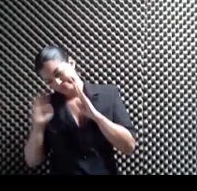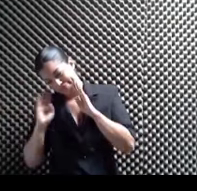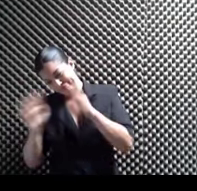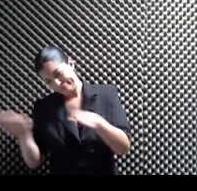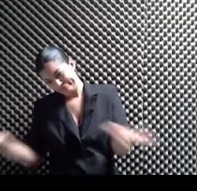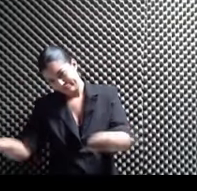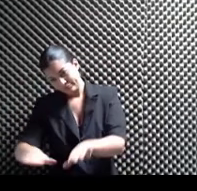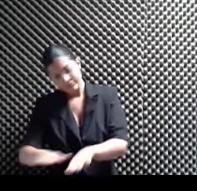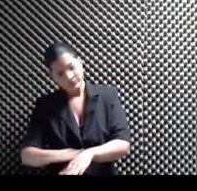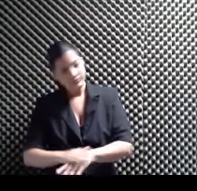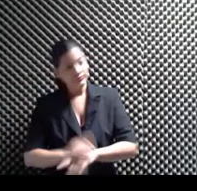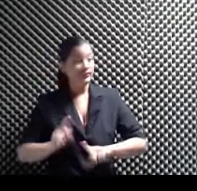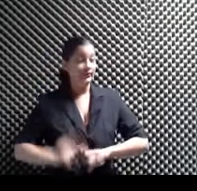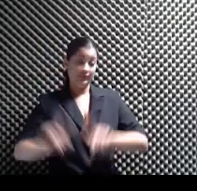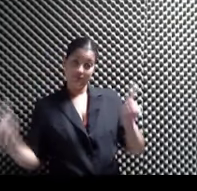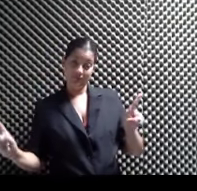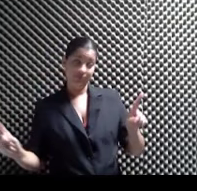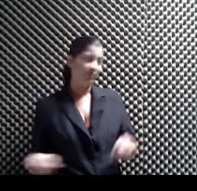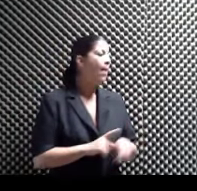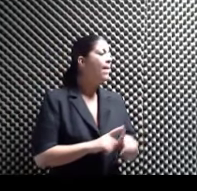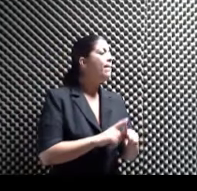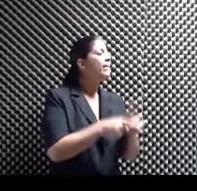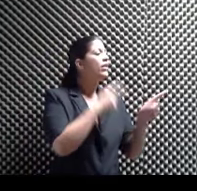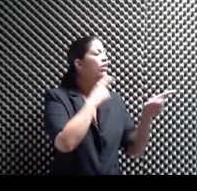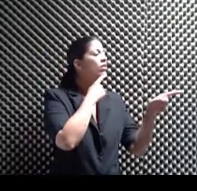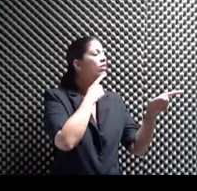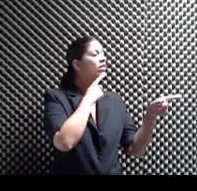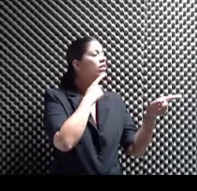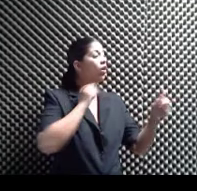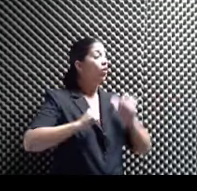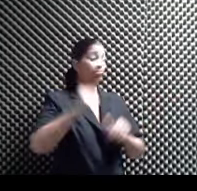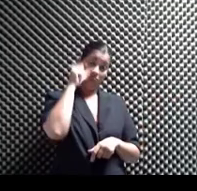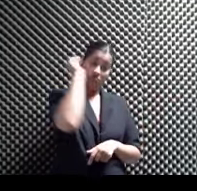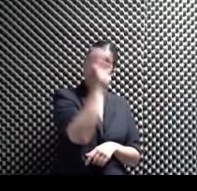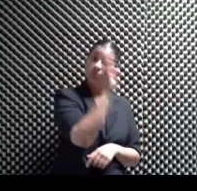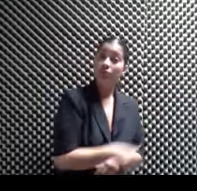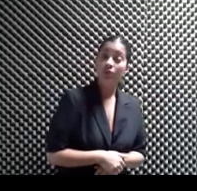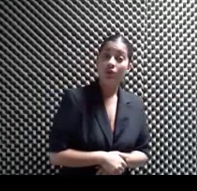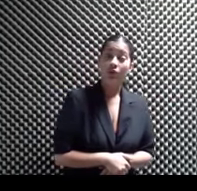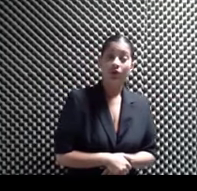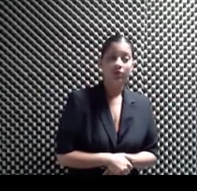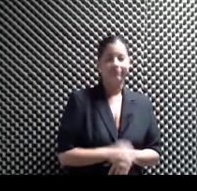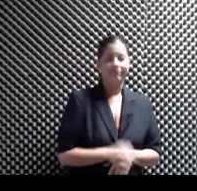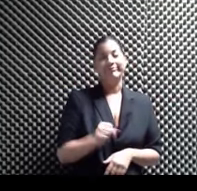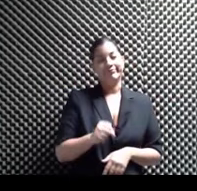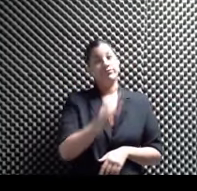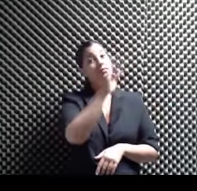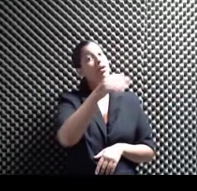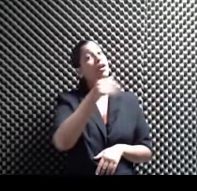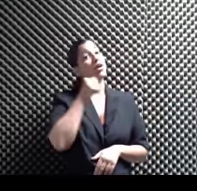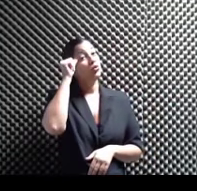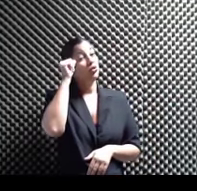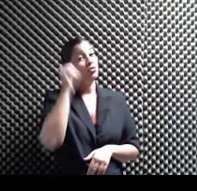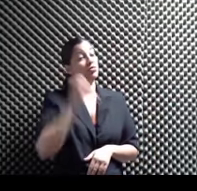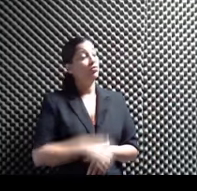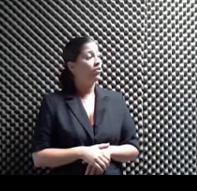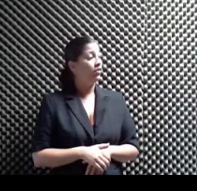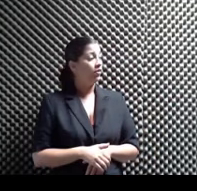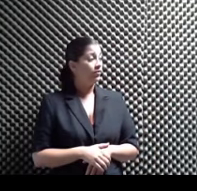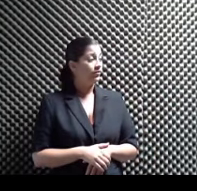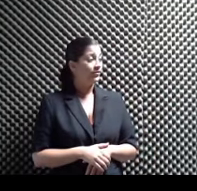Pero este tipo de obra Este es poquito más Más adulto ¿No? sea No Este es para adultos Es para adultos El vocabulario Es un poco más